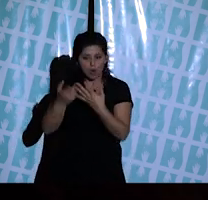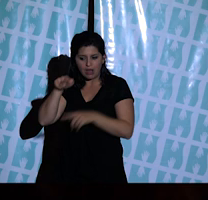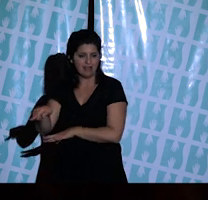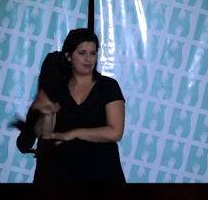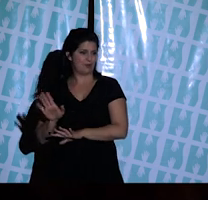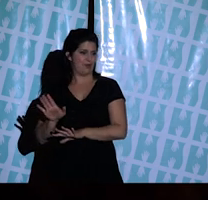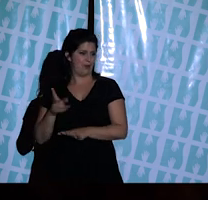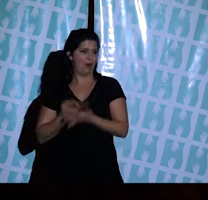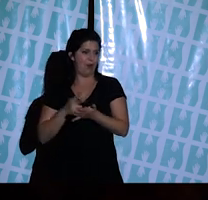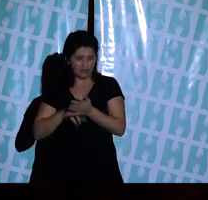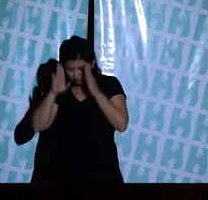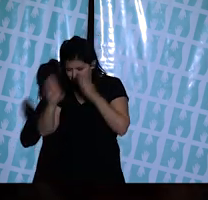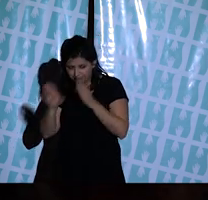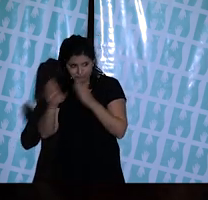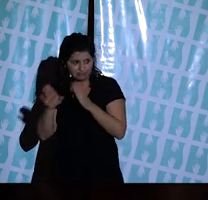después termina solo en esto.